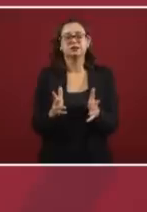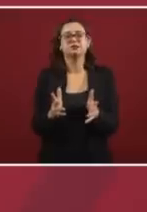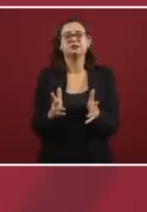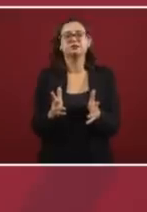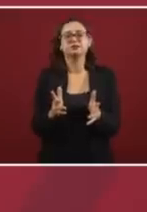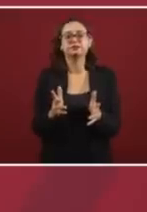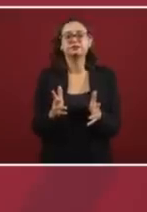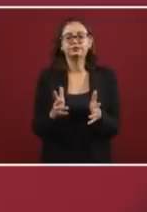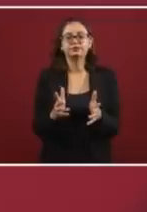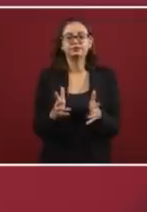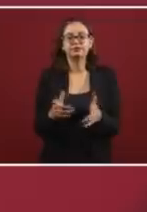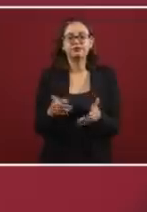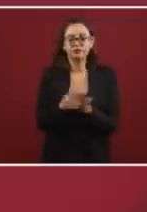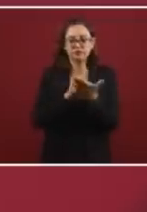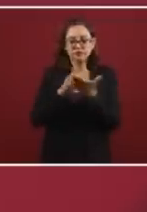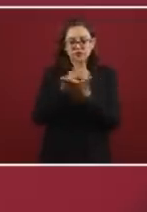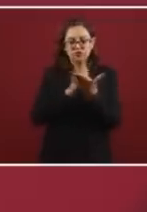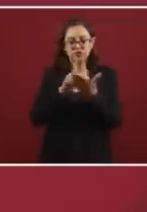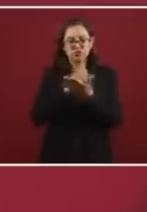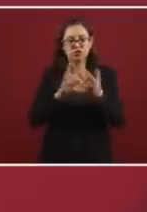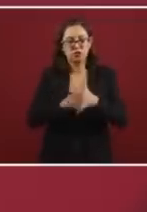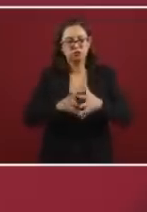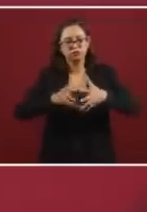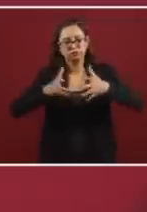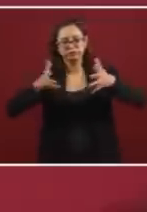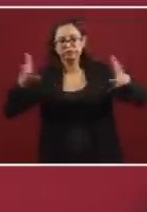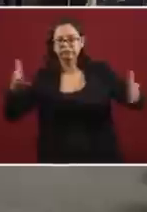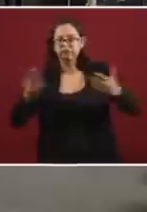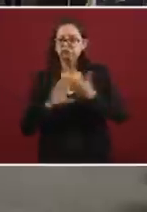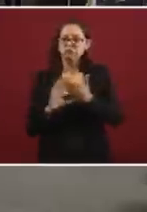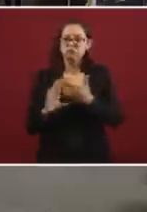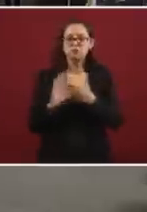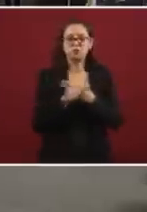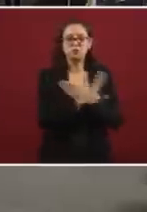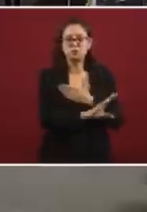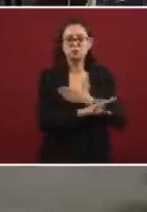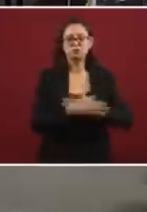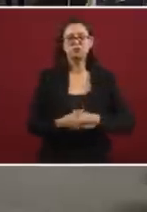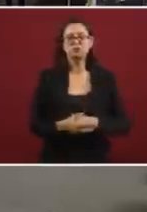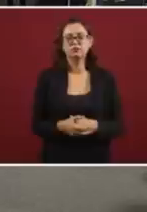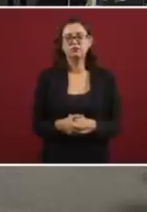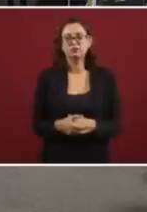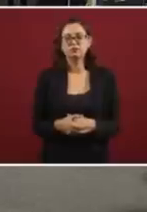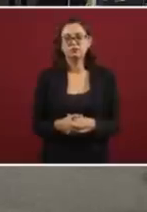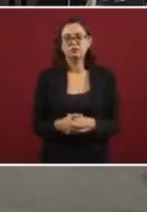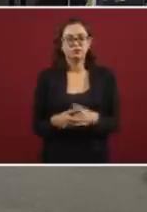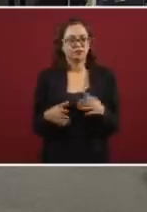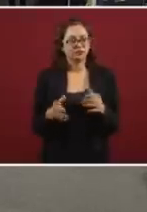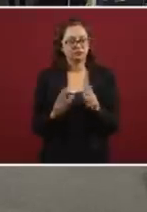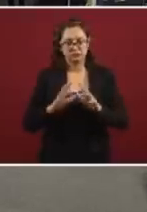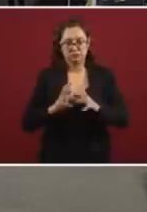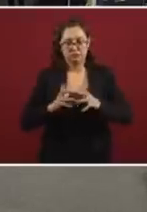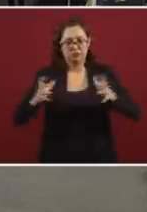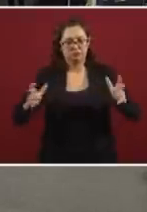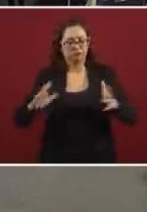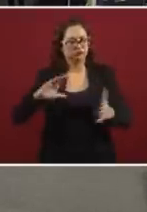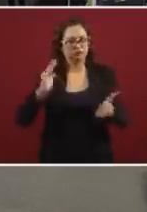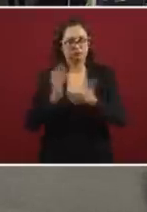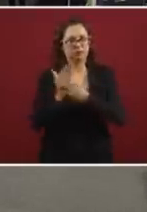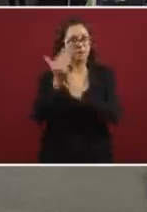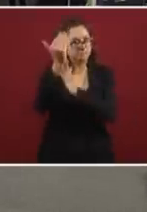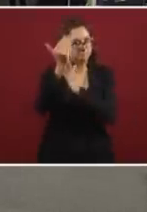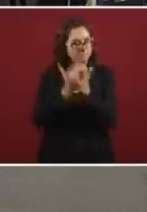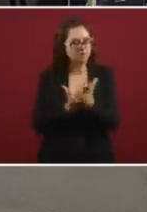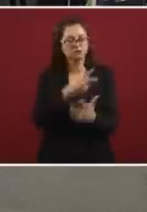en el consumo de drogas detener y reducir el consumo de